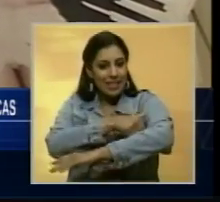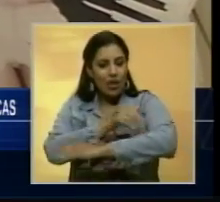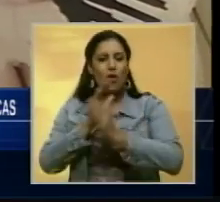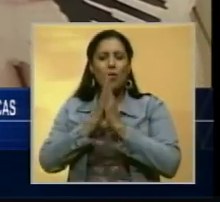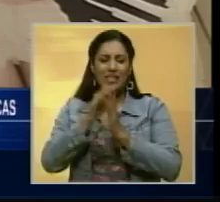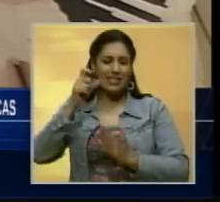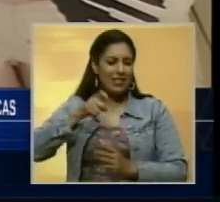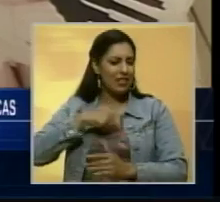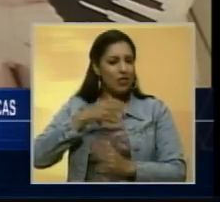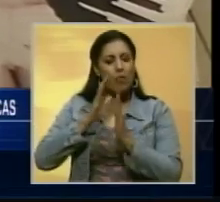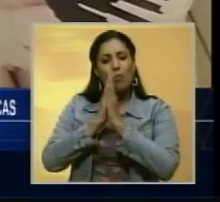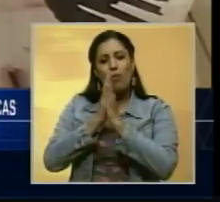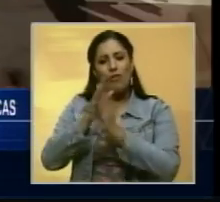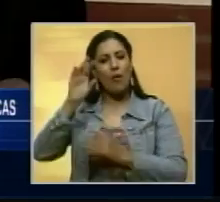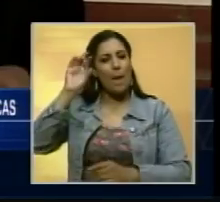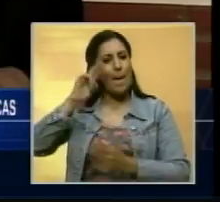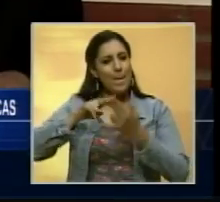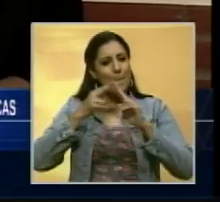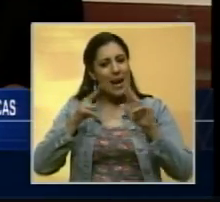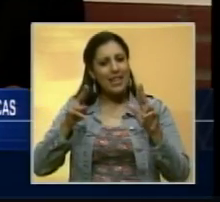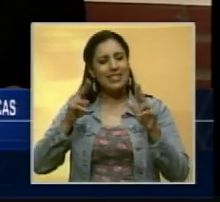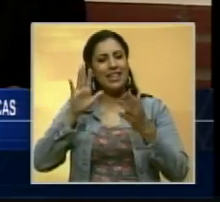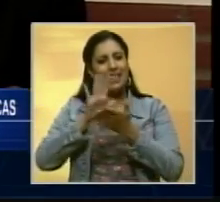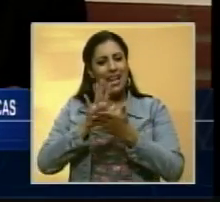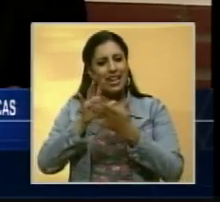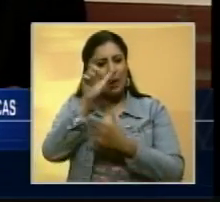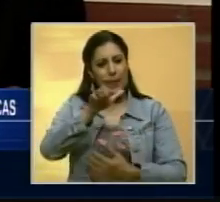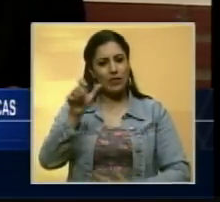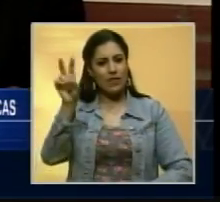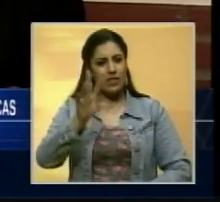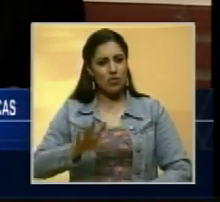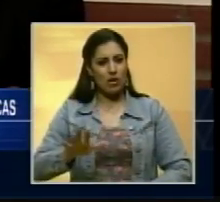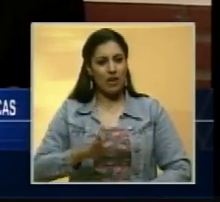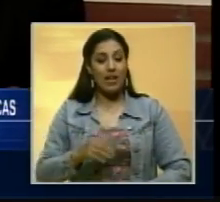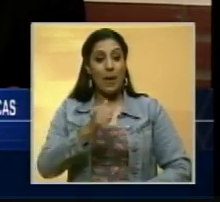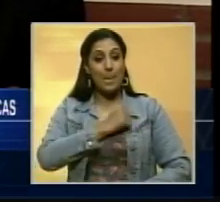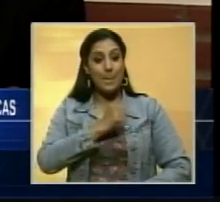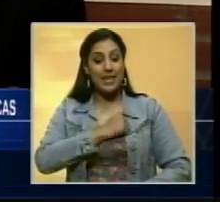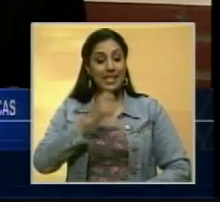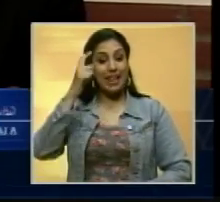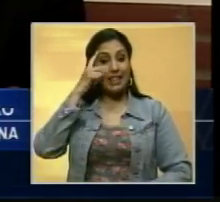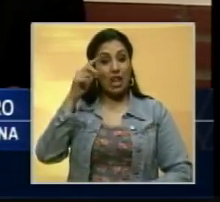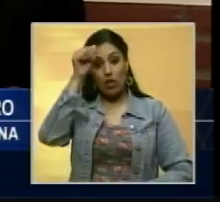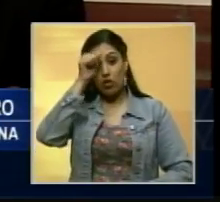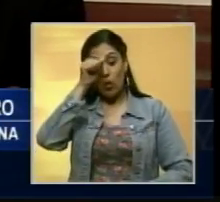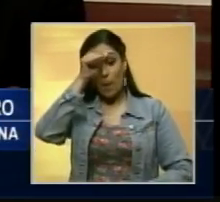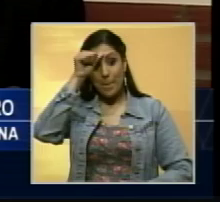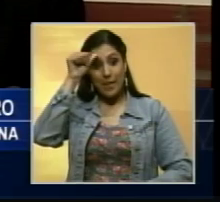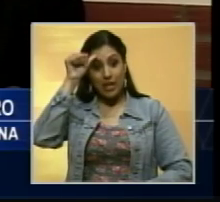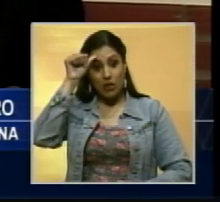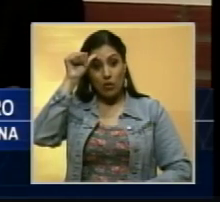su necesidad de pedir por la paz y reconciliación de los venezolanos. A la misa el día domingo